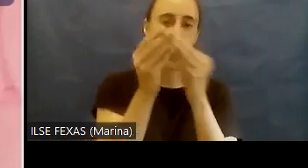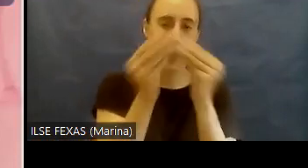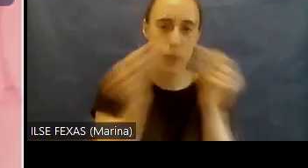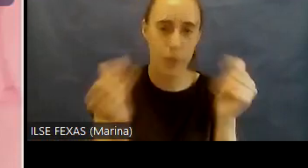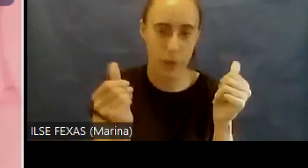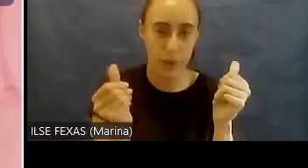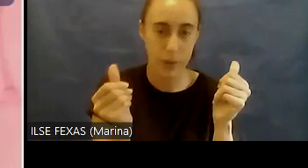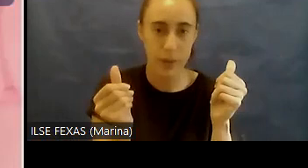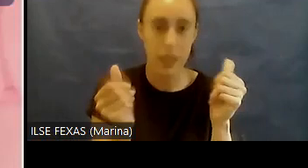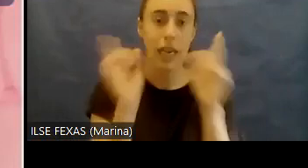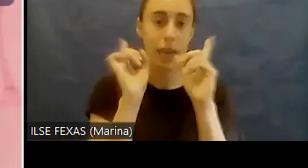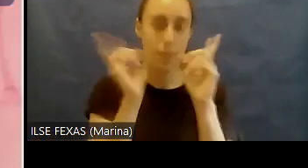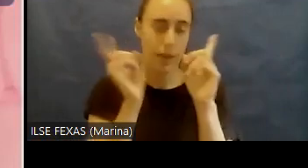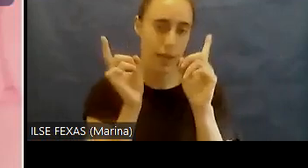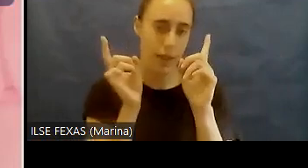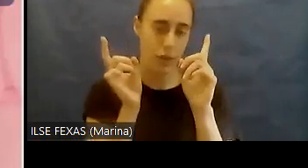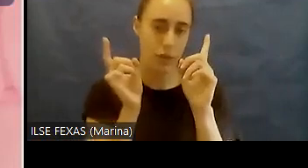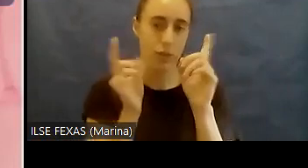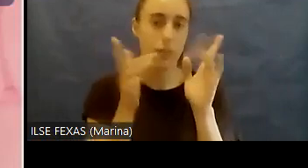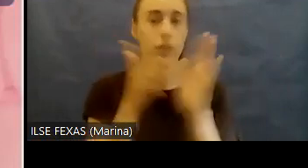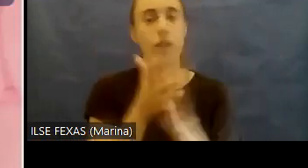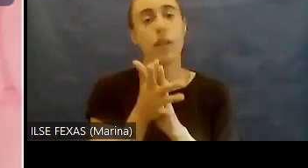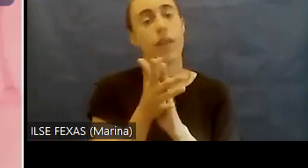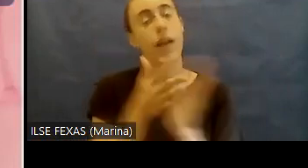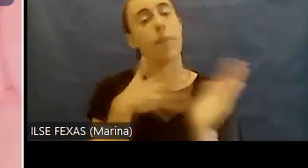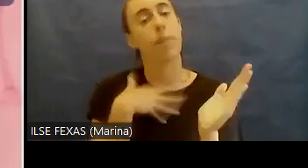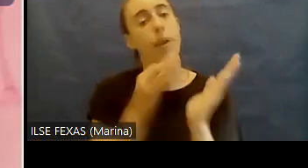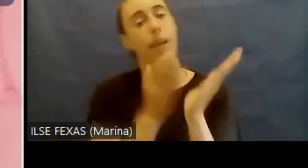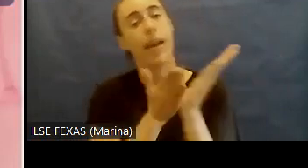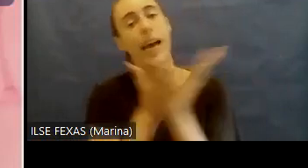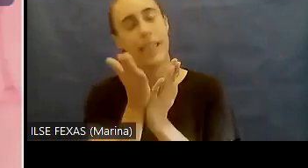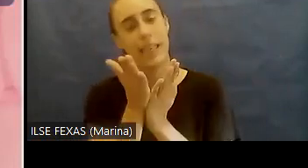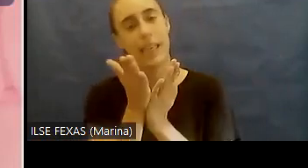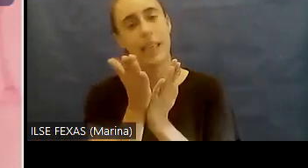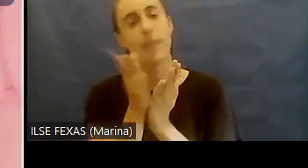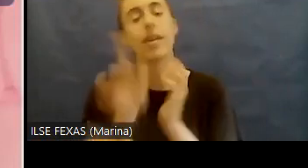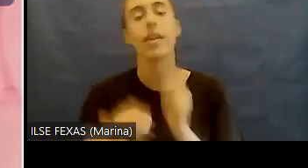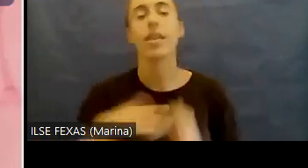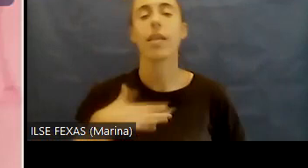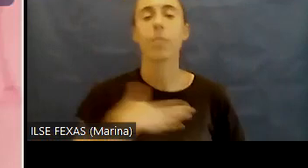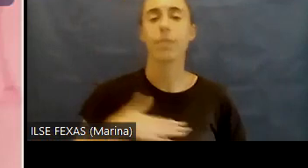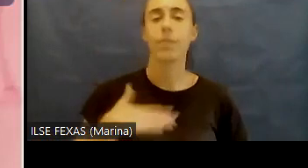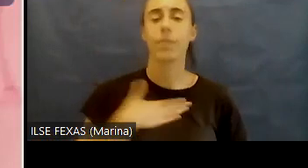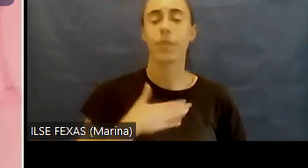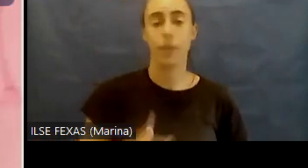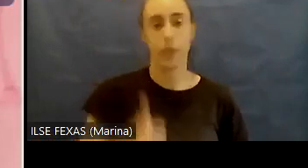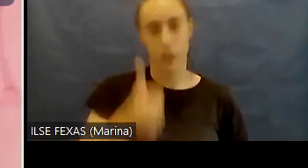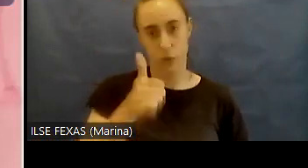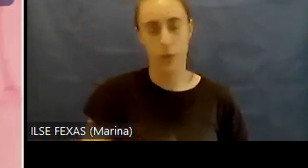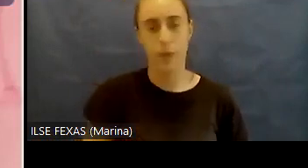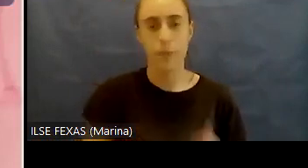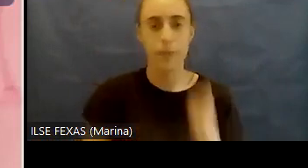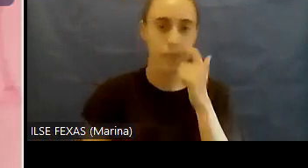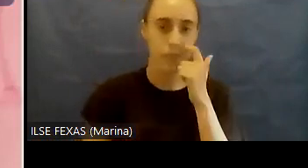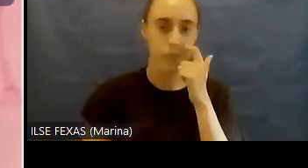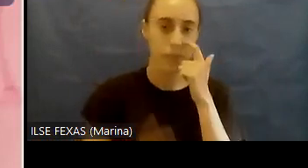Por lo tanto, aquí tenéis una alternativa clara y bastante mejor tolerada que por ejemplo,